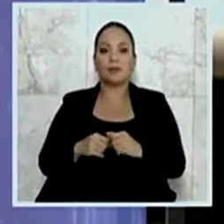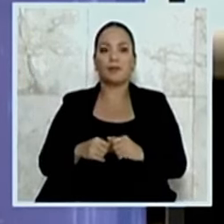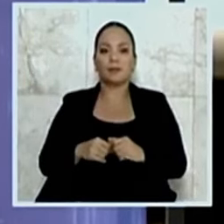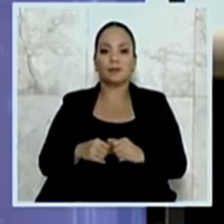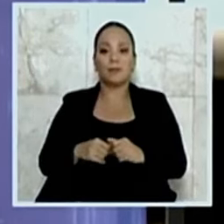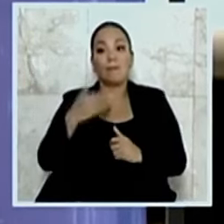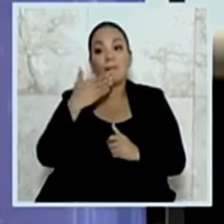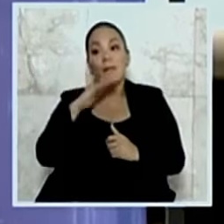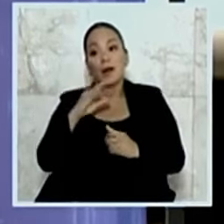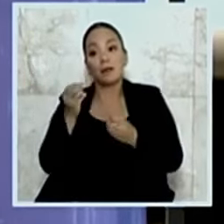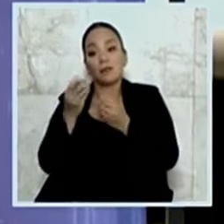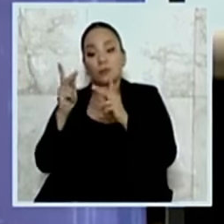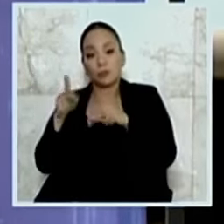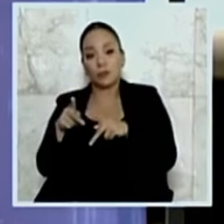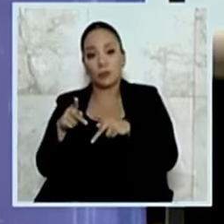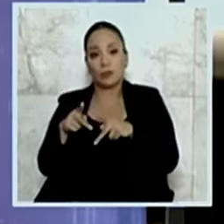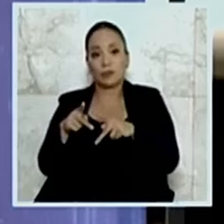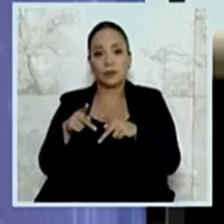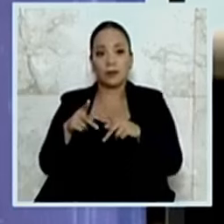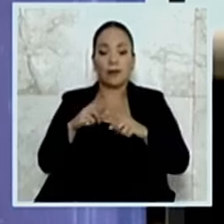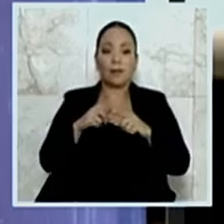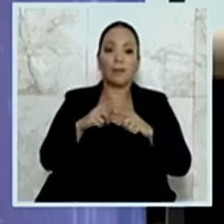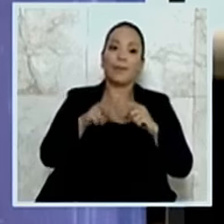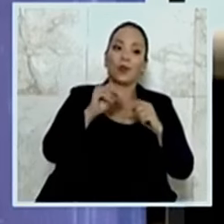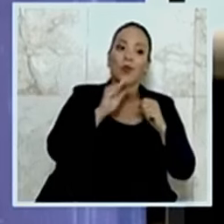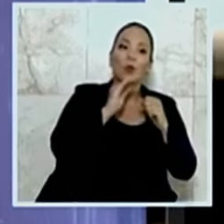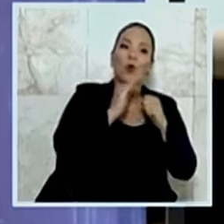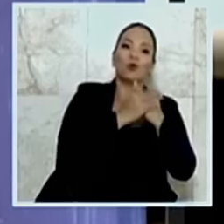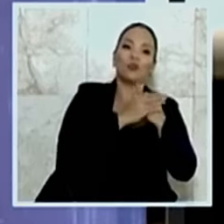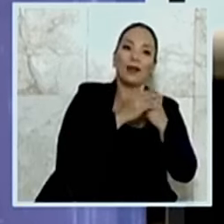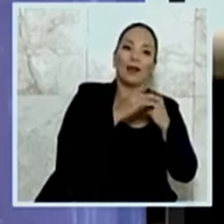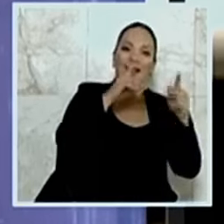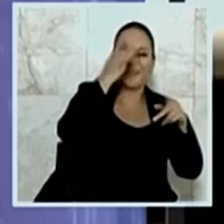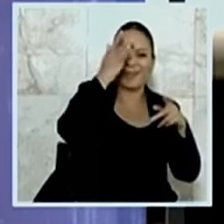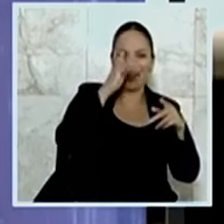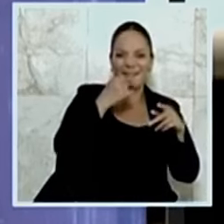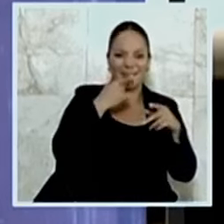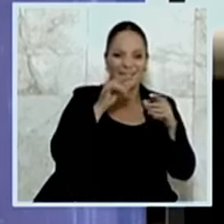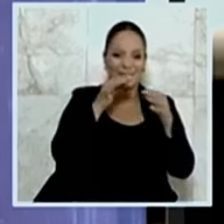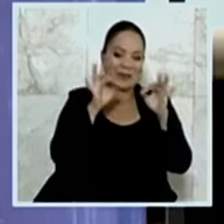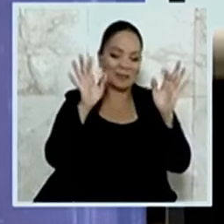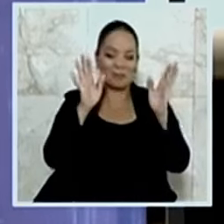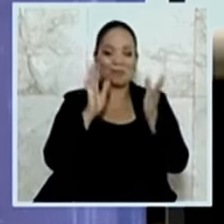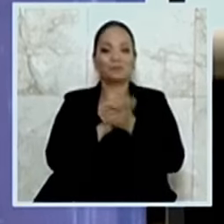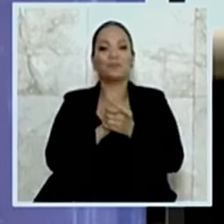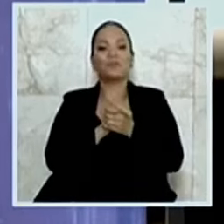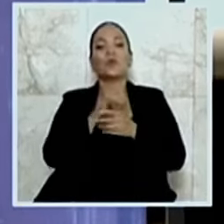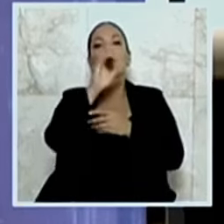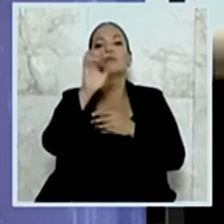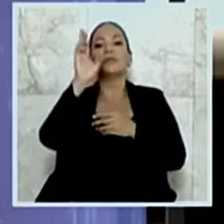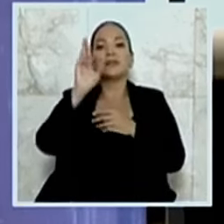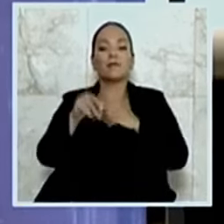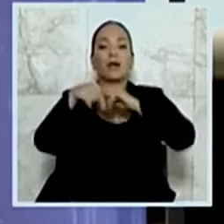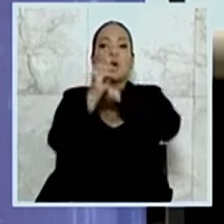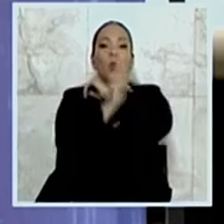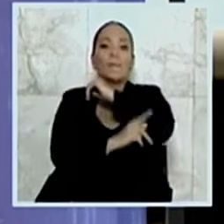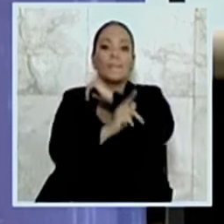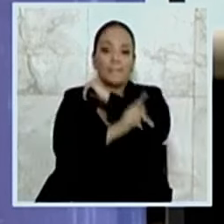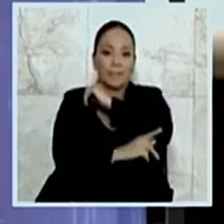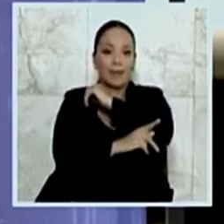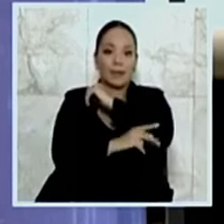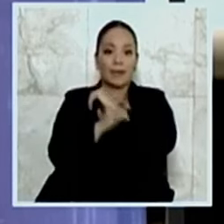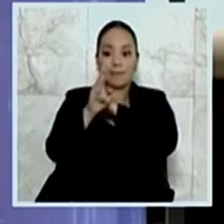través de la reducción de la inflación o no suben, y por lo tanto eso es una lucha constante. Mal de muchos